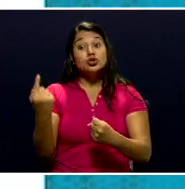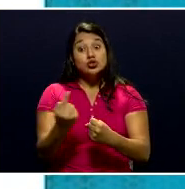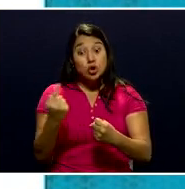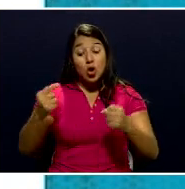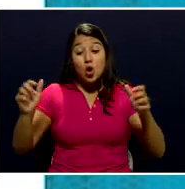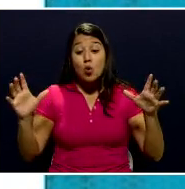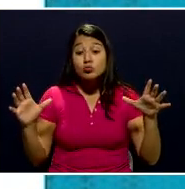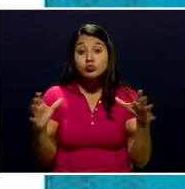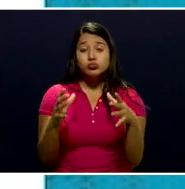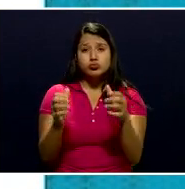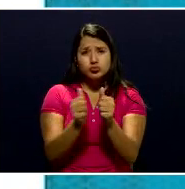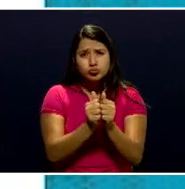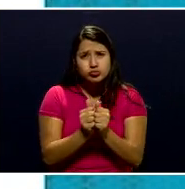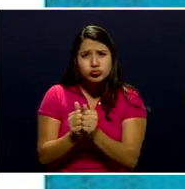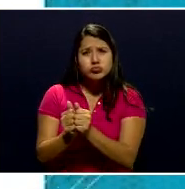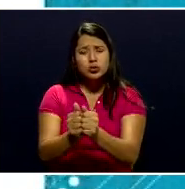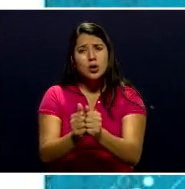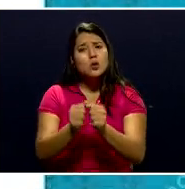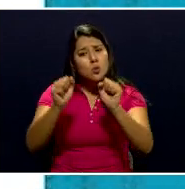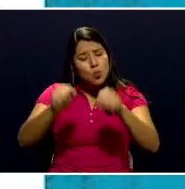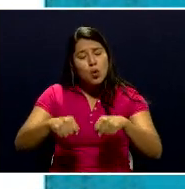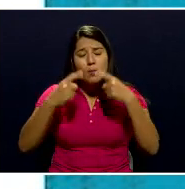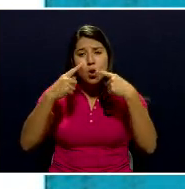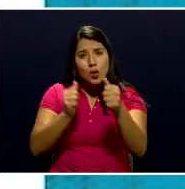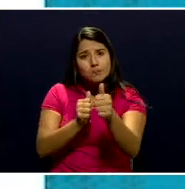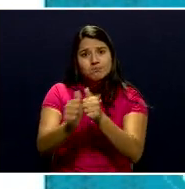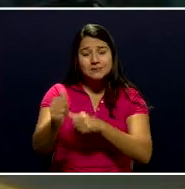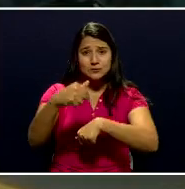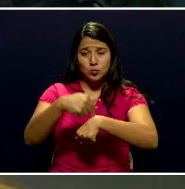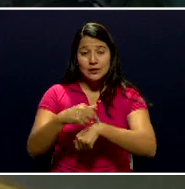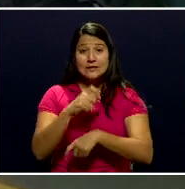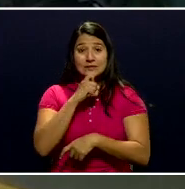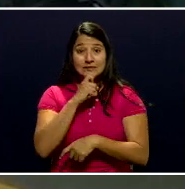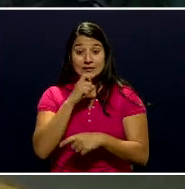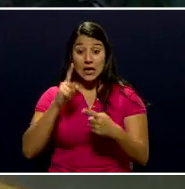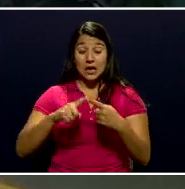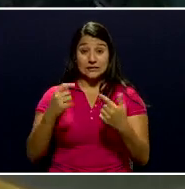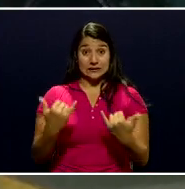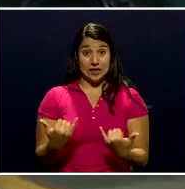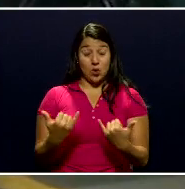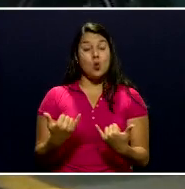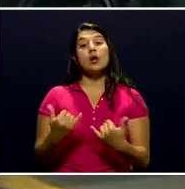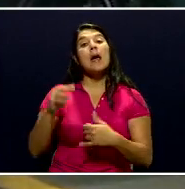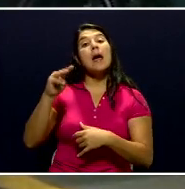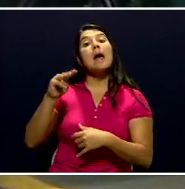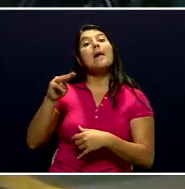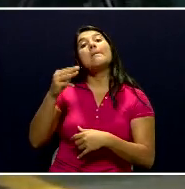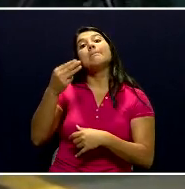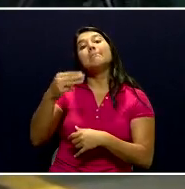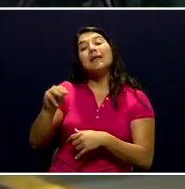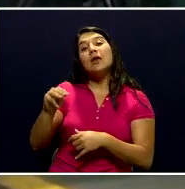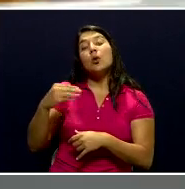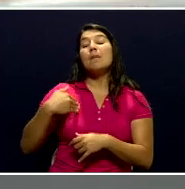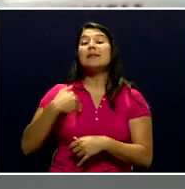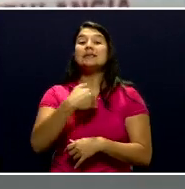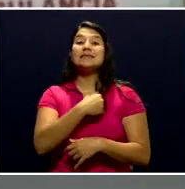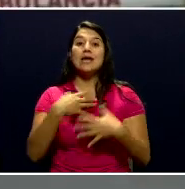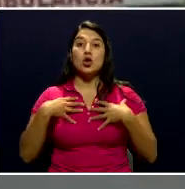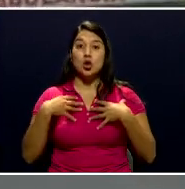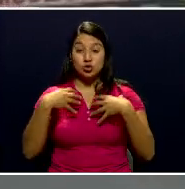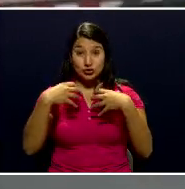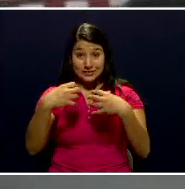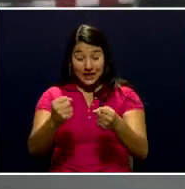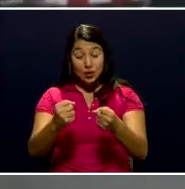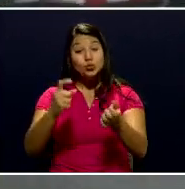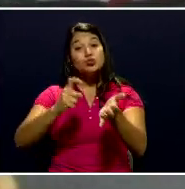con solidaridad pasaremos esta emergencia nacional. Hasta este martes, el Ministerio de Salud reportó 69 casos de